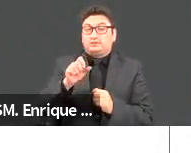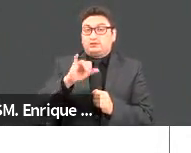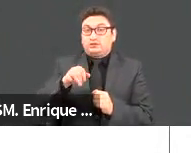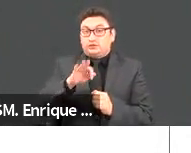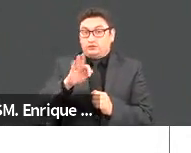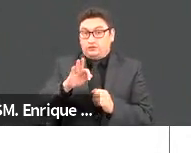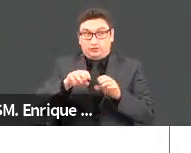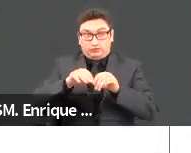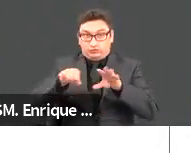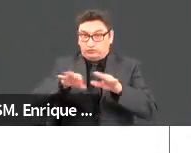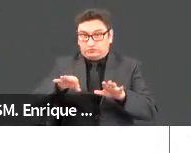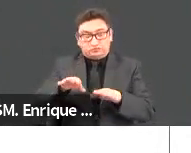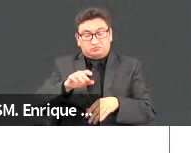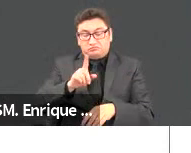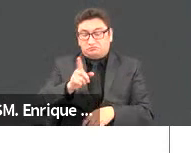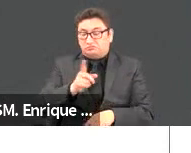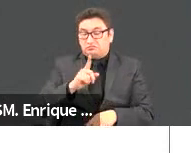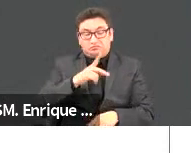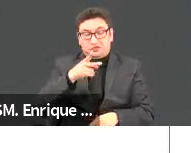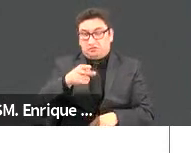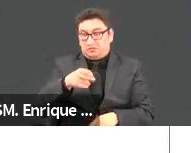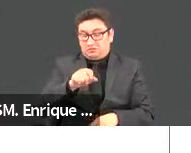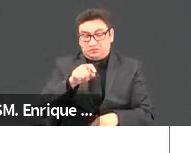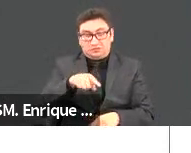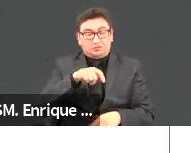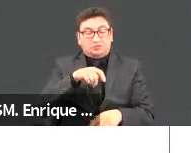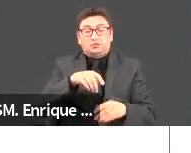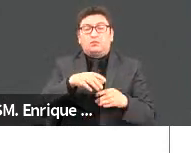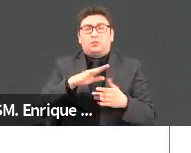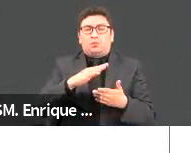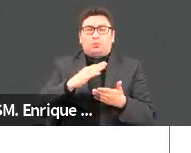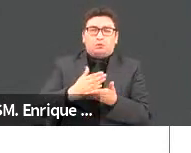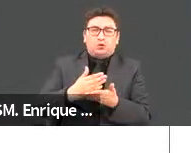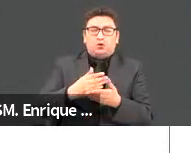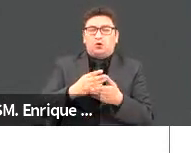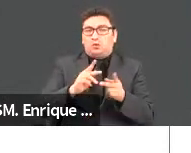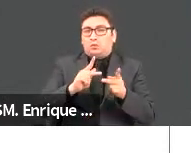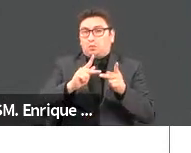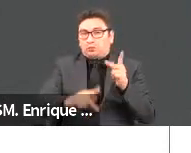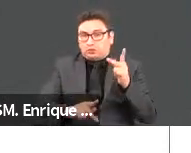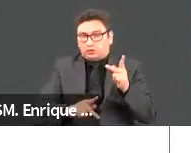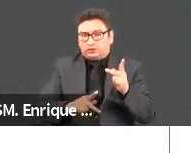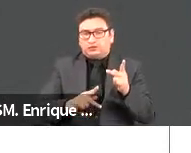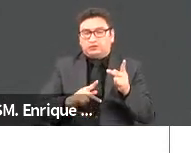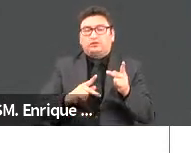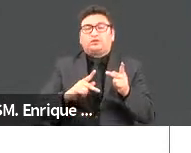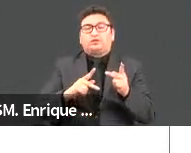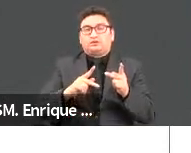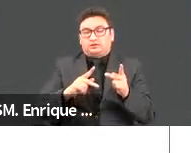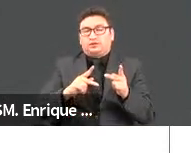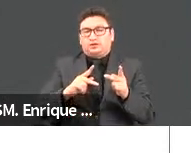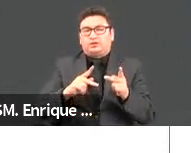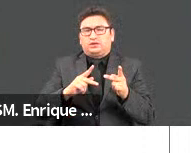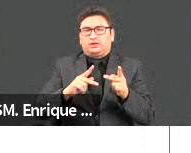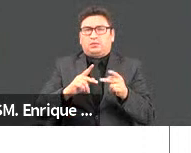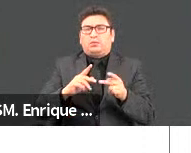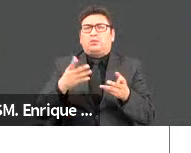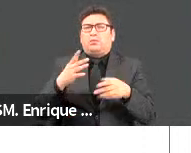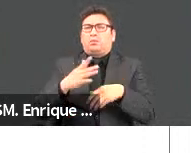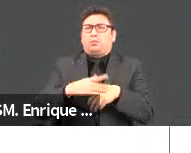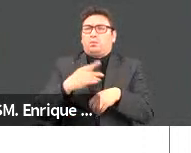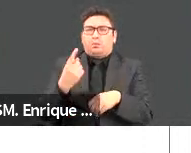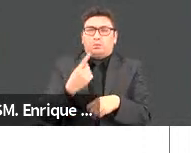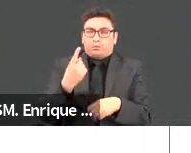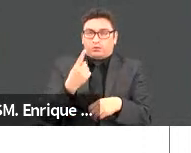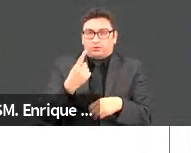de la Federación. Esta suspensión editorial en la publicación de la Gaceta y del Semanario Judicial fue